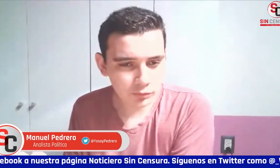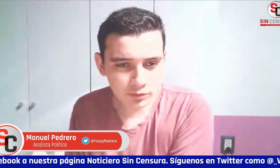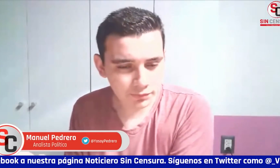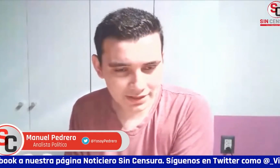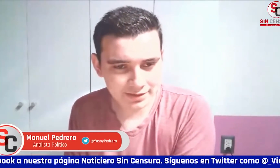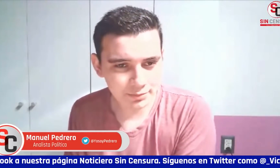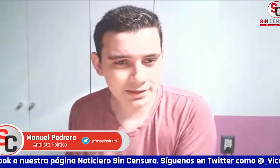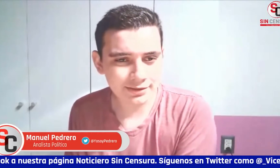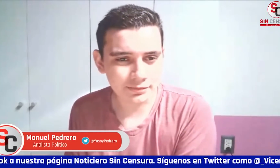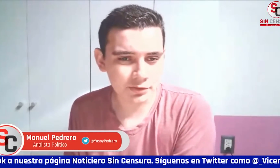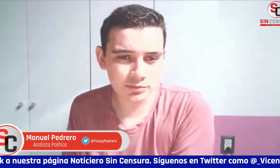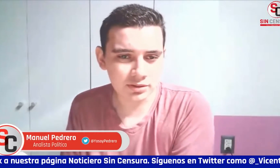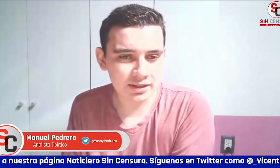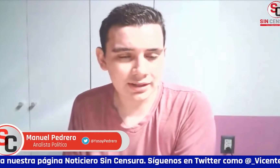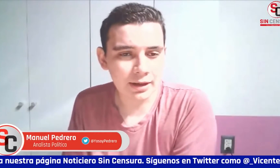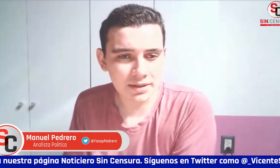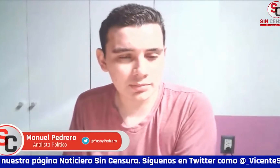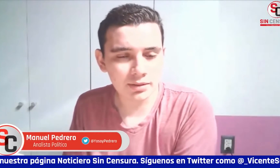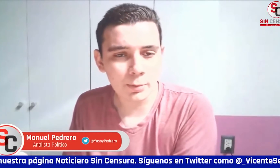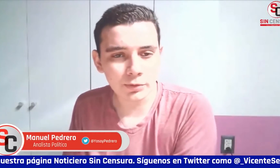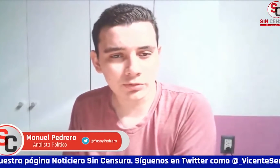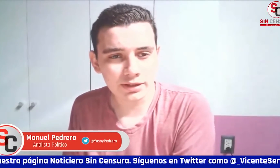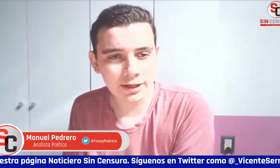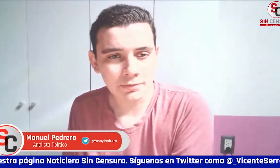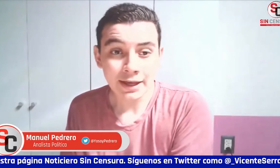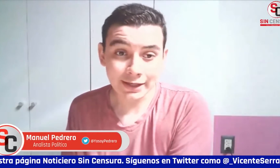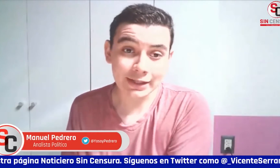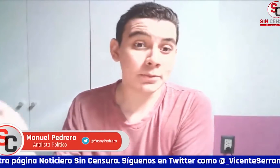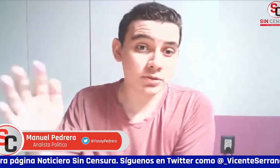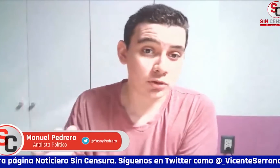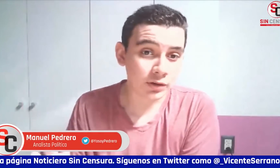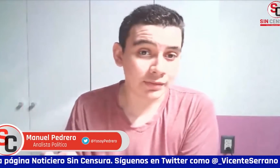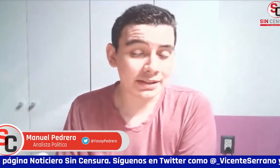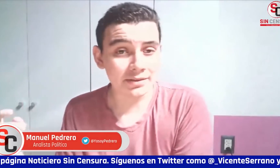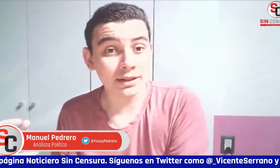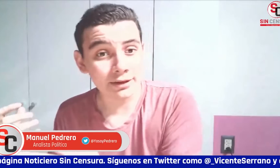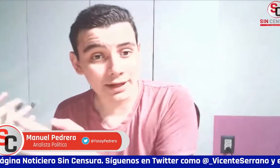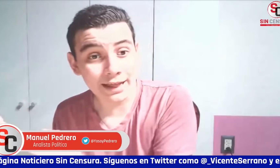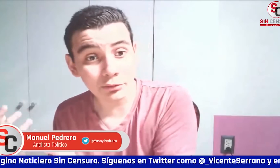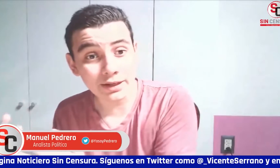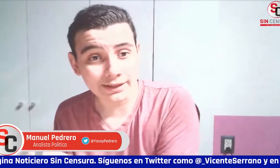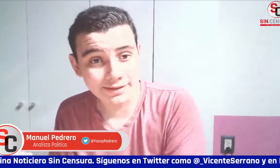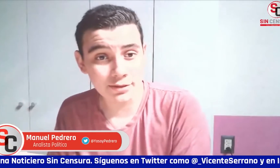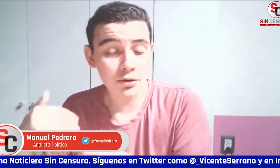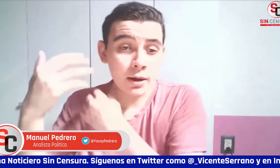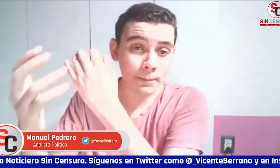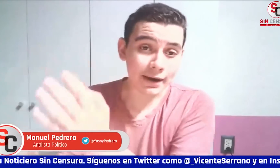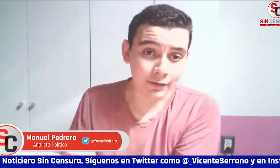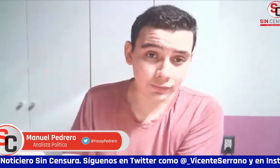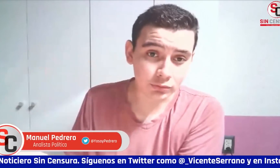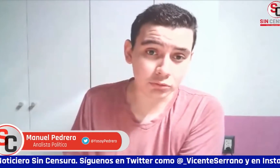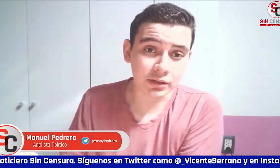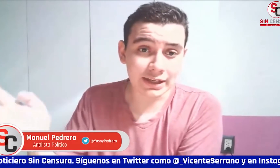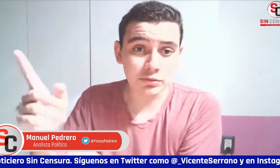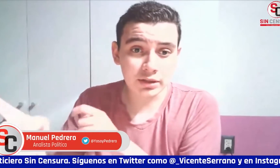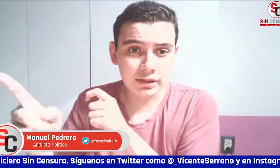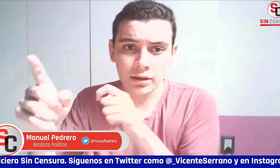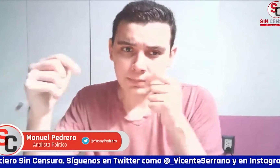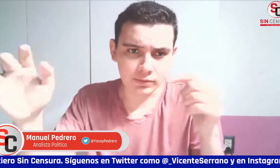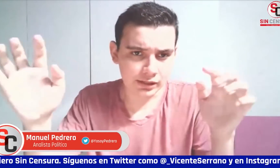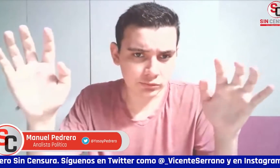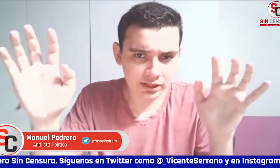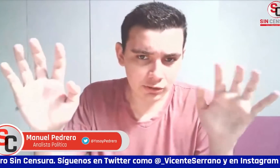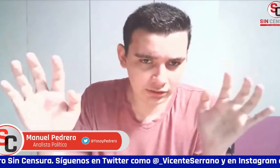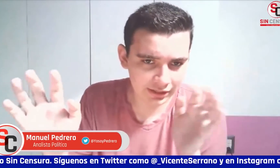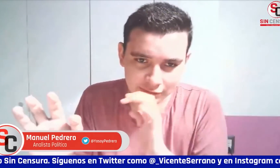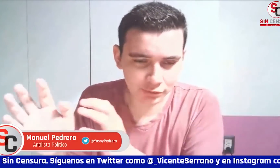perder muy fácilmente, no tenían la más mínima oportunidad. En cambio, si jugaban, estaban avalando el ejercicio para un futuro en caso de